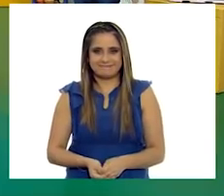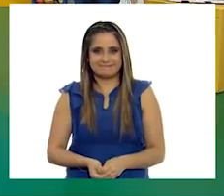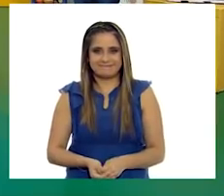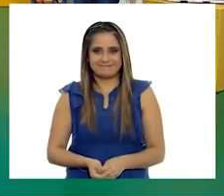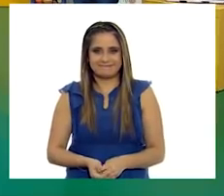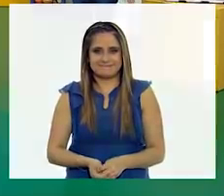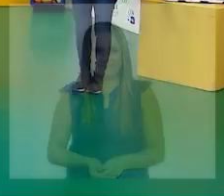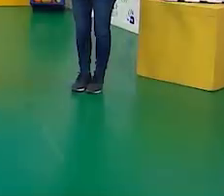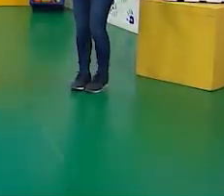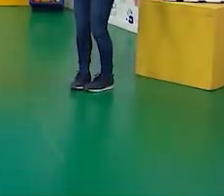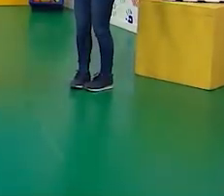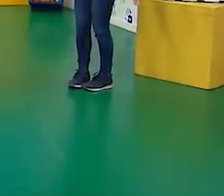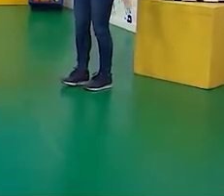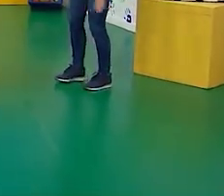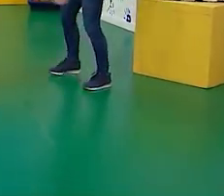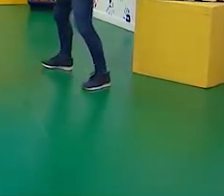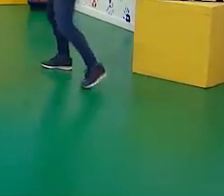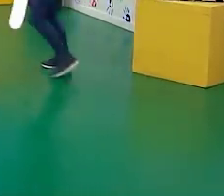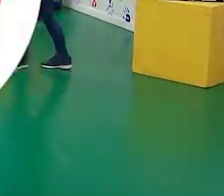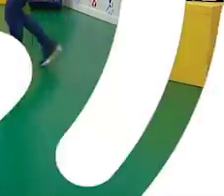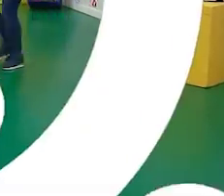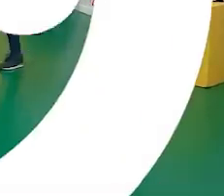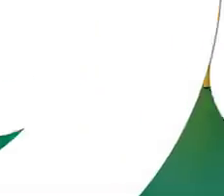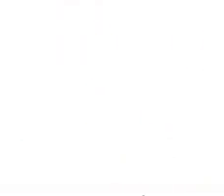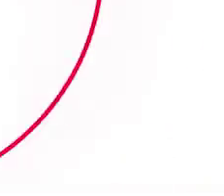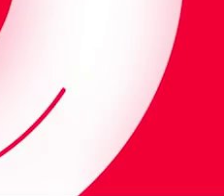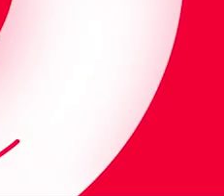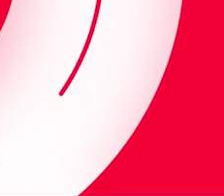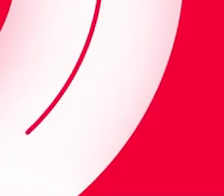más. ¿Qué te parece? Ah, podemos, sí, claro que sí.